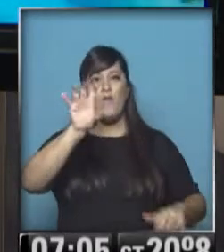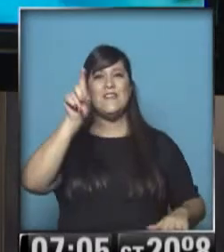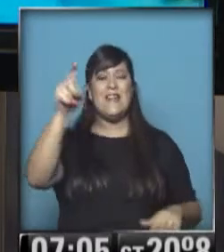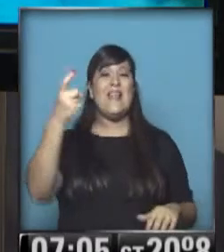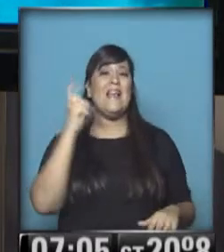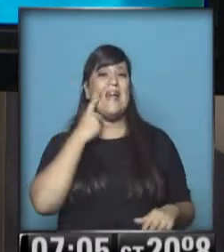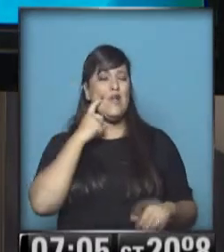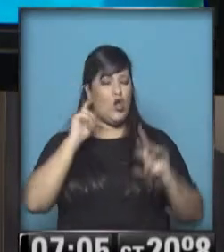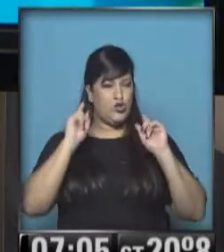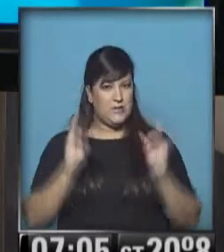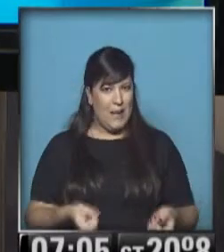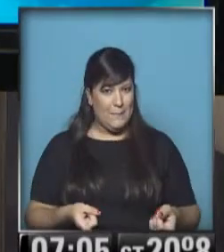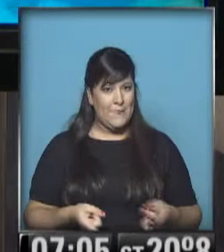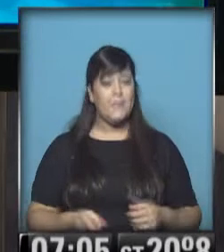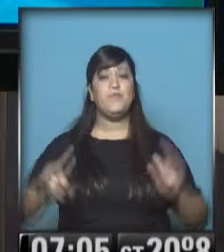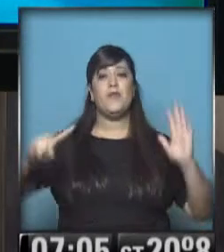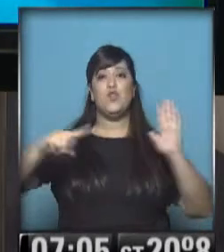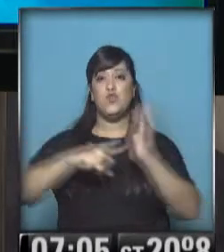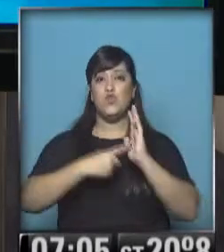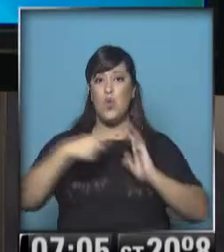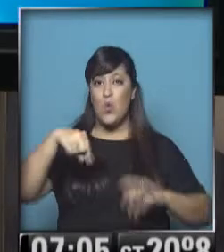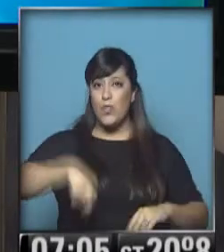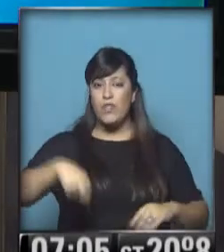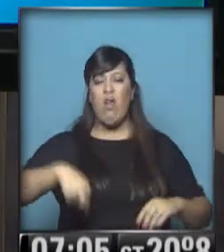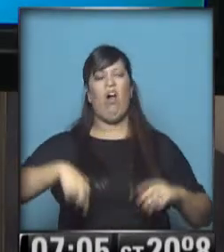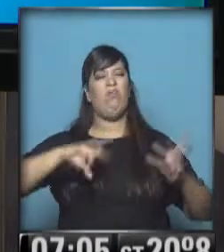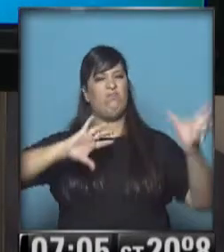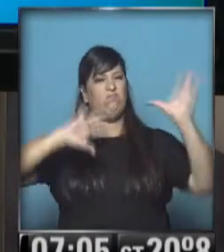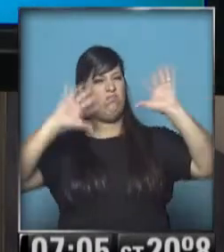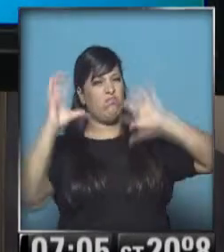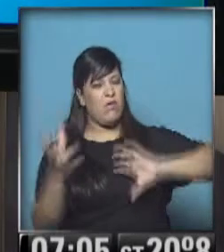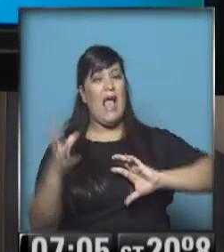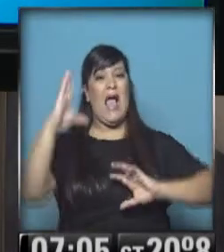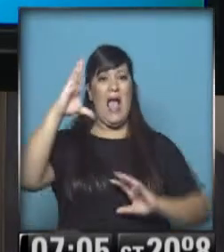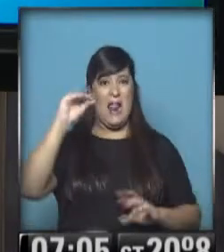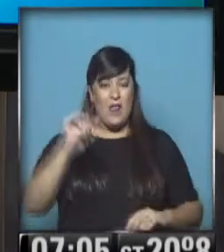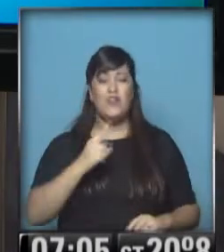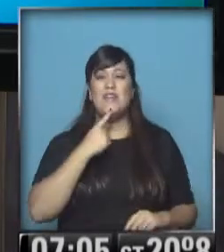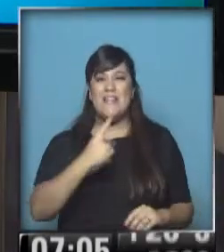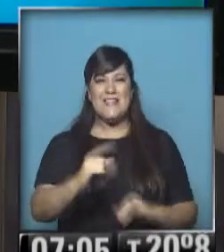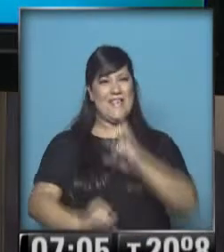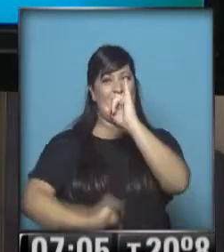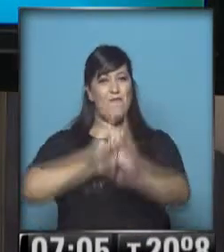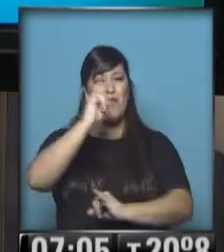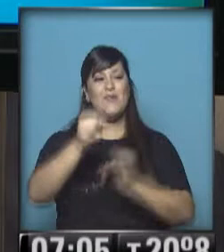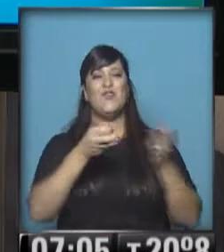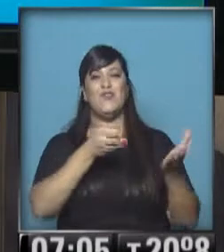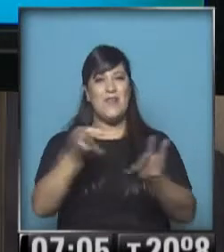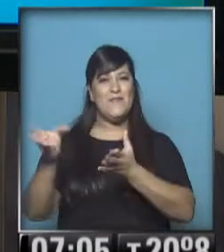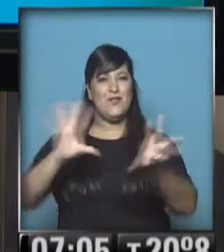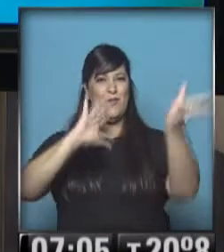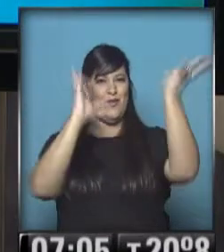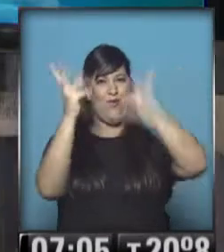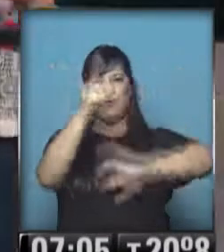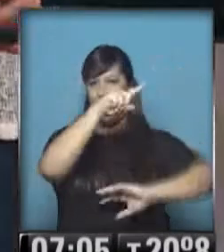Entre Ríos. En la ciudad de Buenos Aires desmejora hacia la noche. Es información, claro, del Servicio Meteorológico